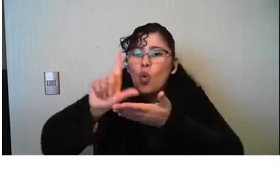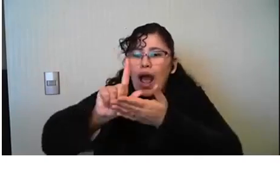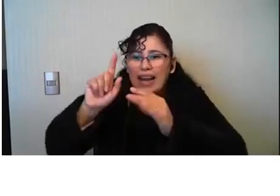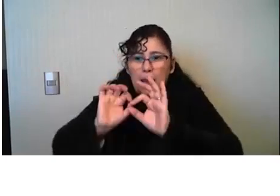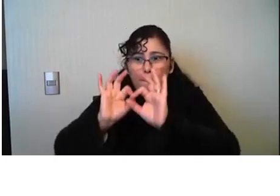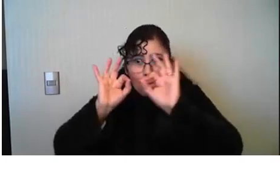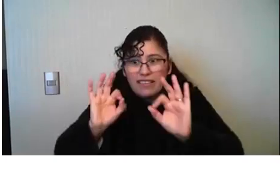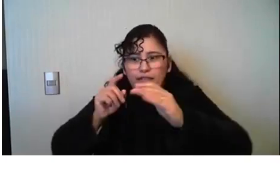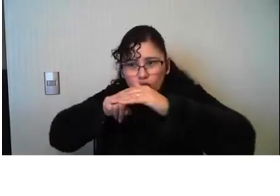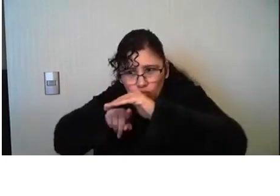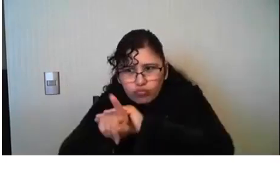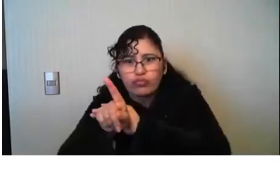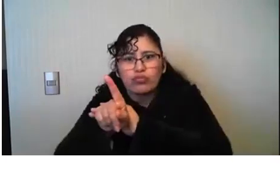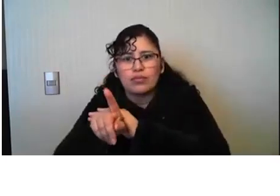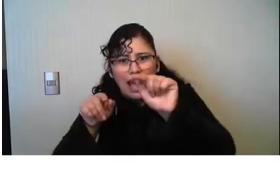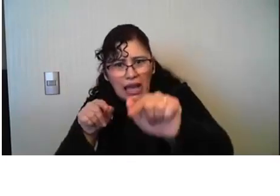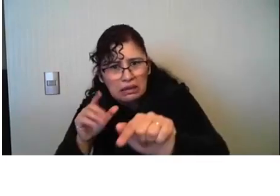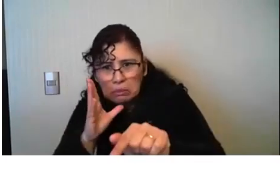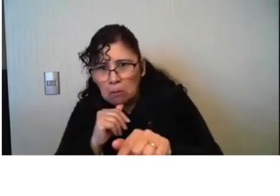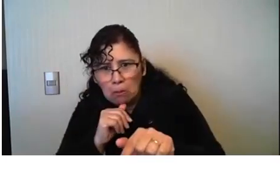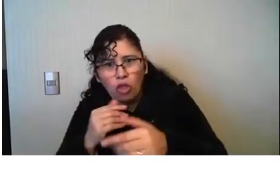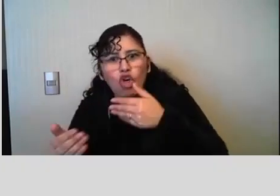marca el dibujo, ningún